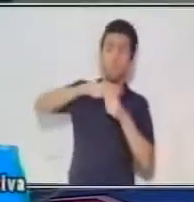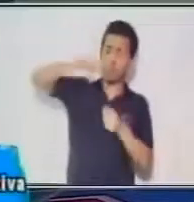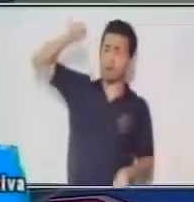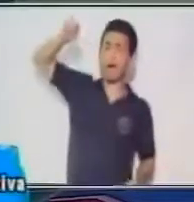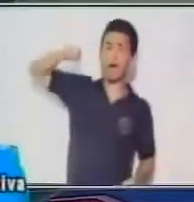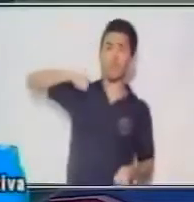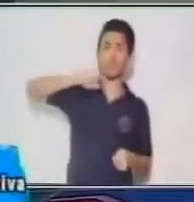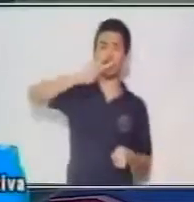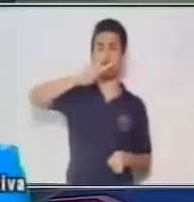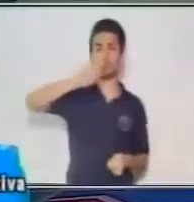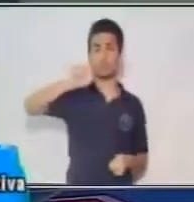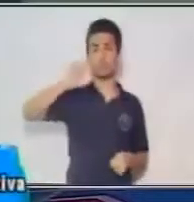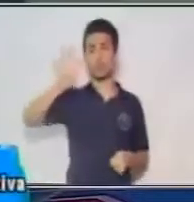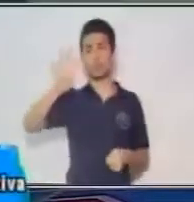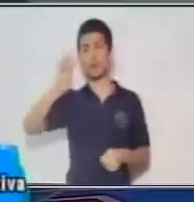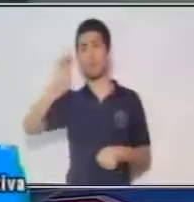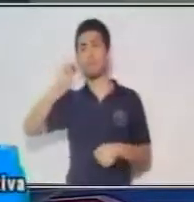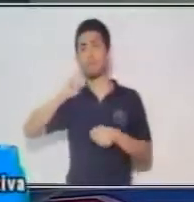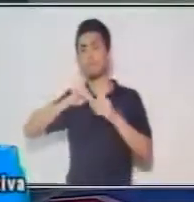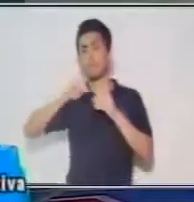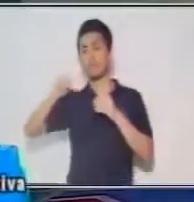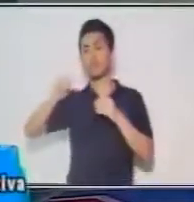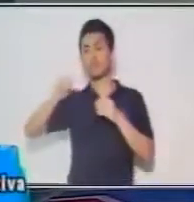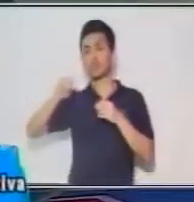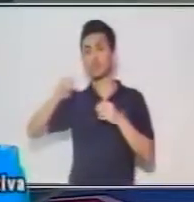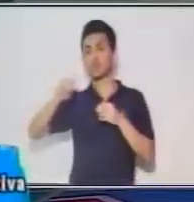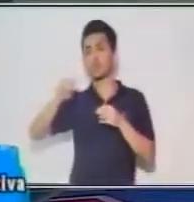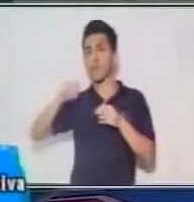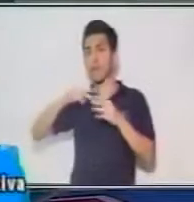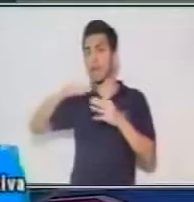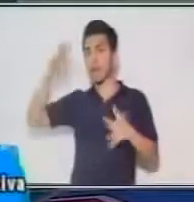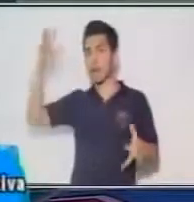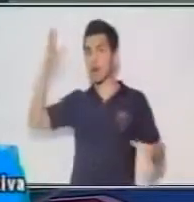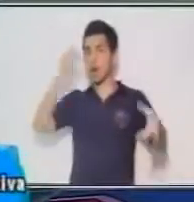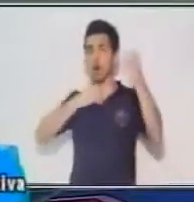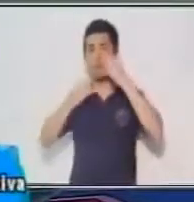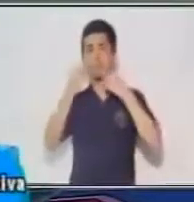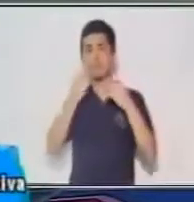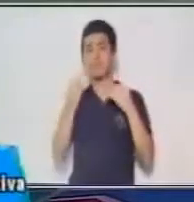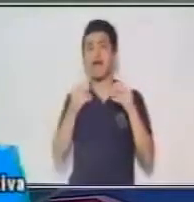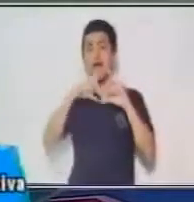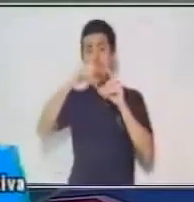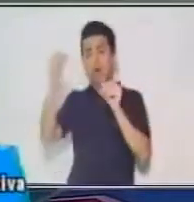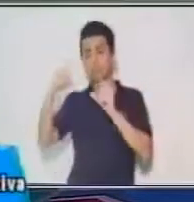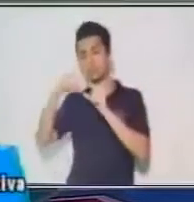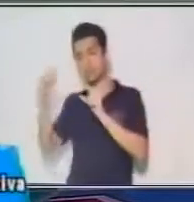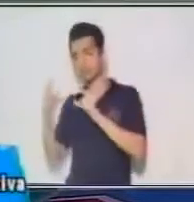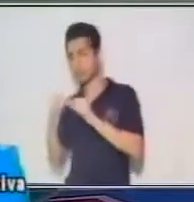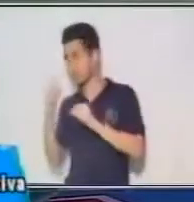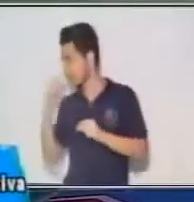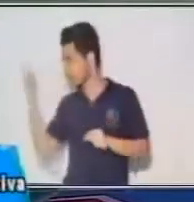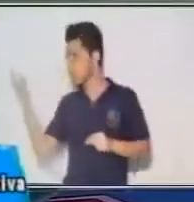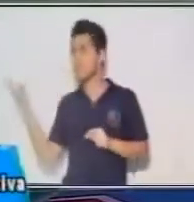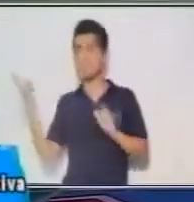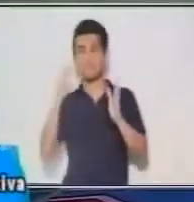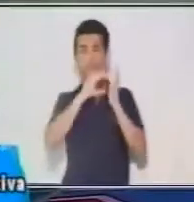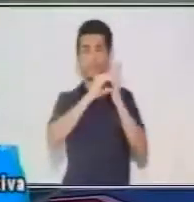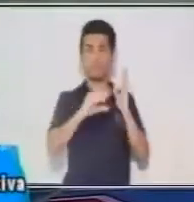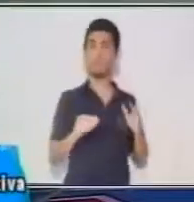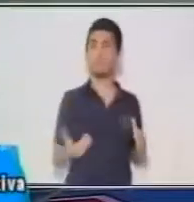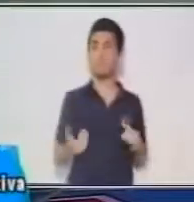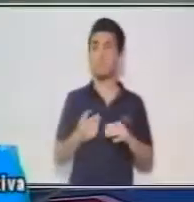Se alimentan de ramas y hojas. Si se dan cuenta, este texto no